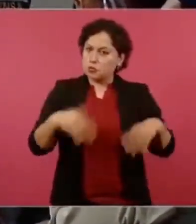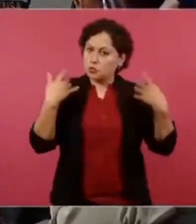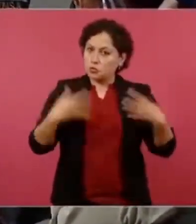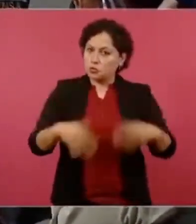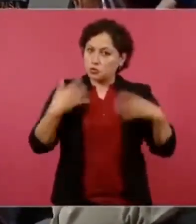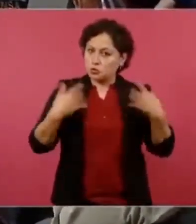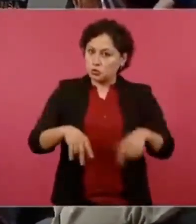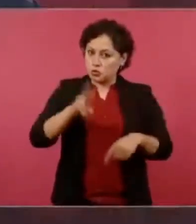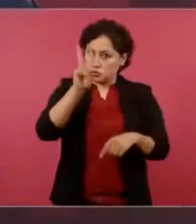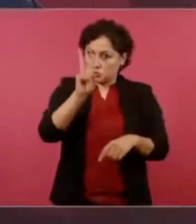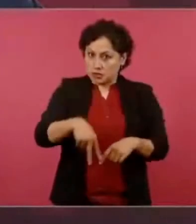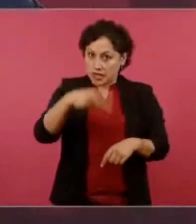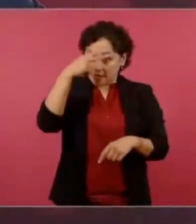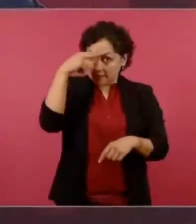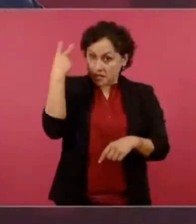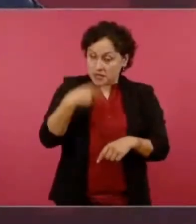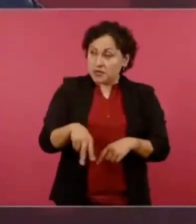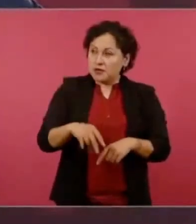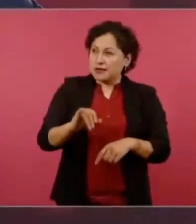3 billones.